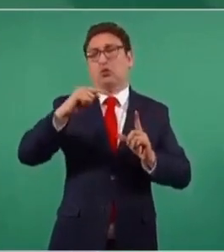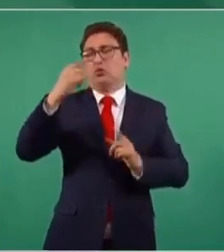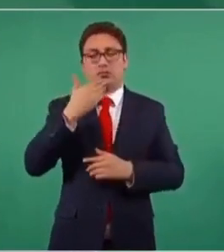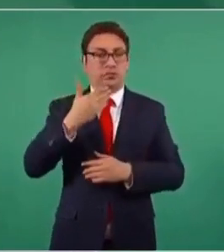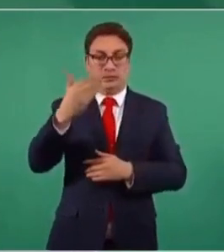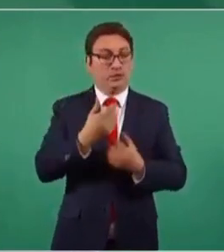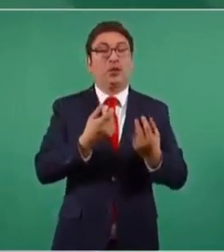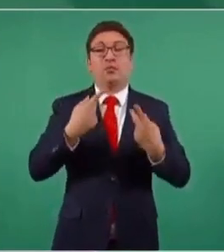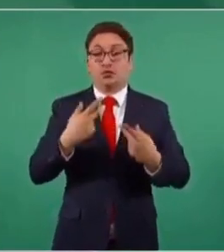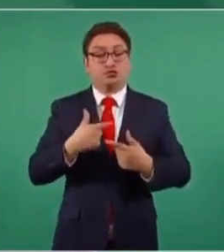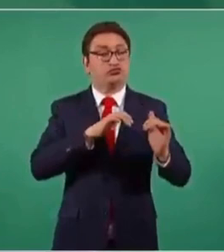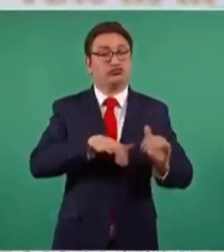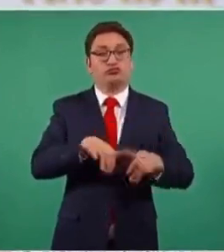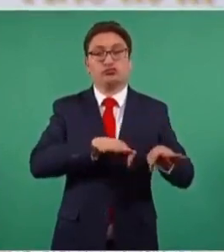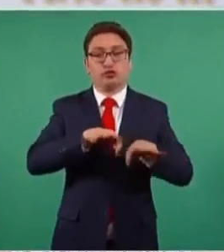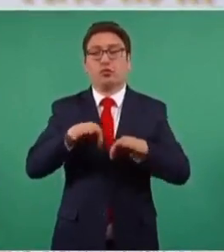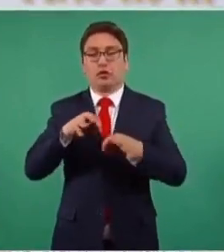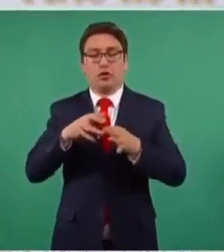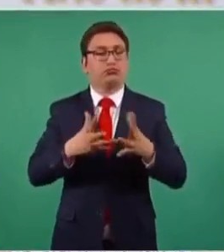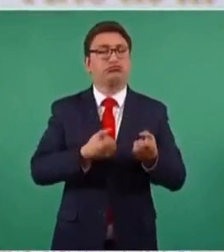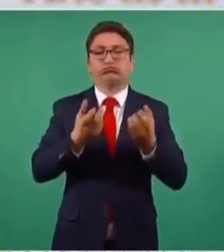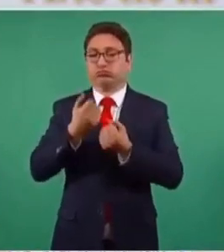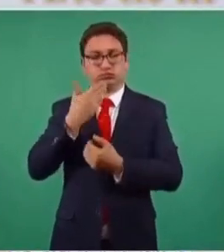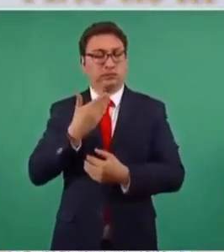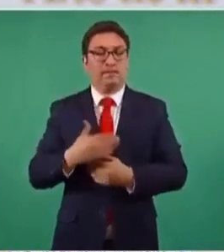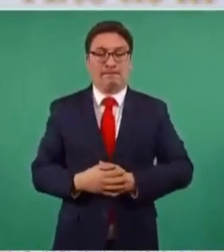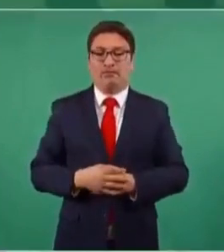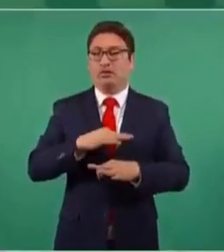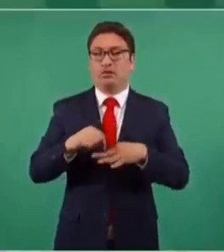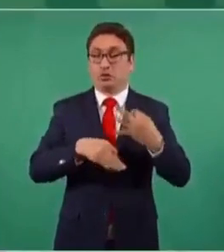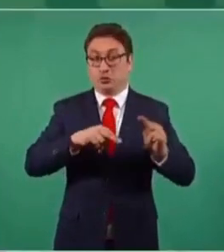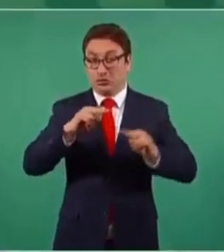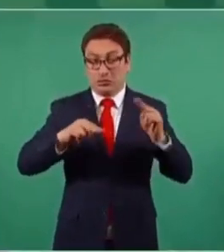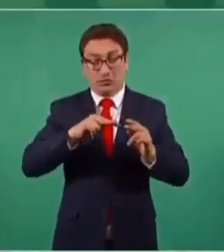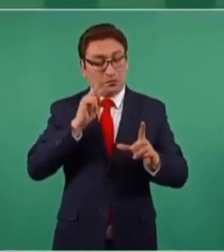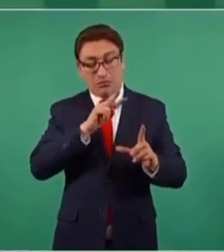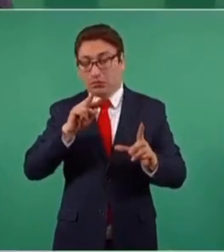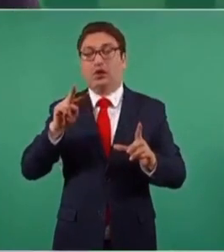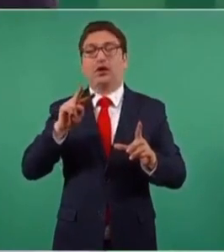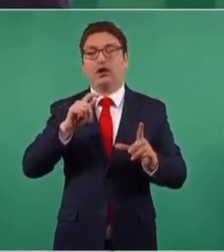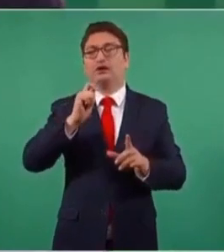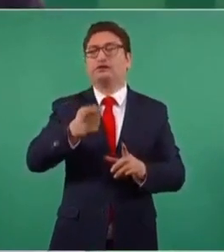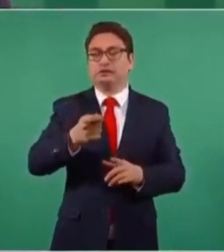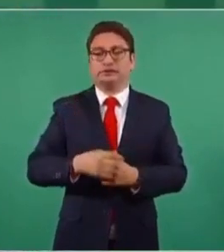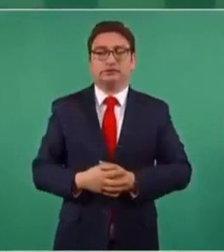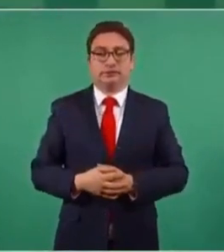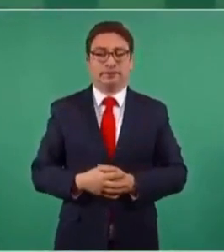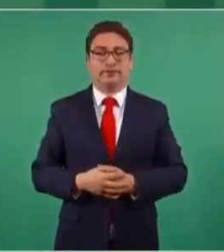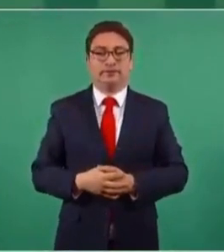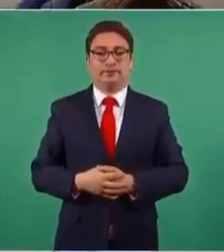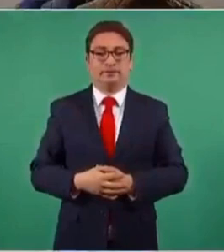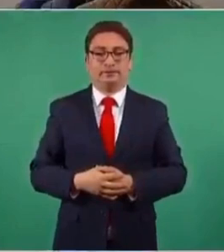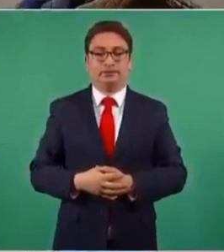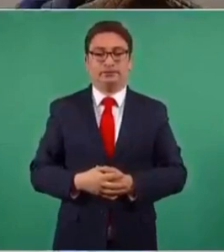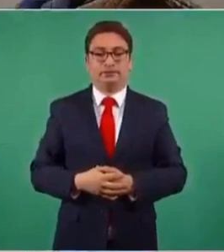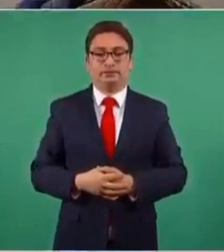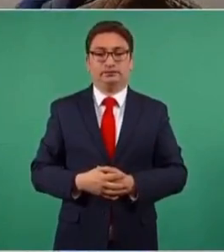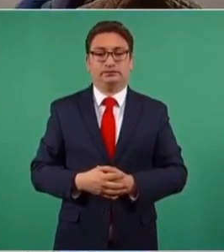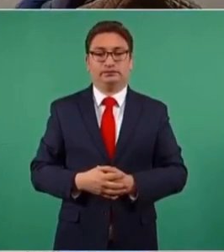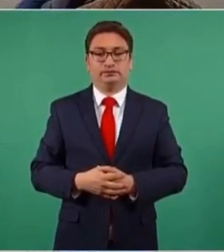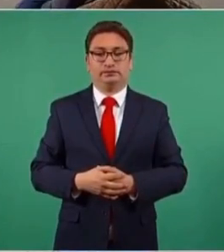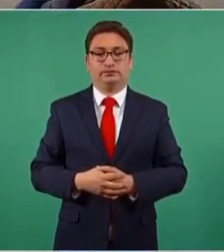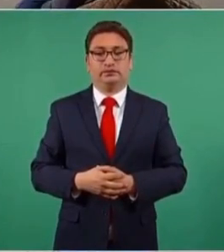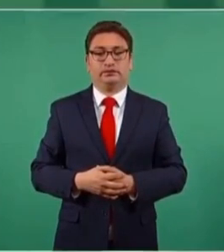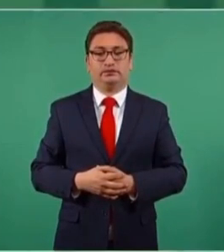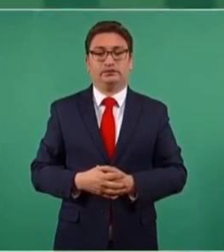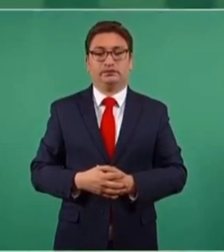están recuperando empleos y todos los indicadores reflejan de que vamos a salir ya